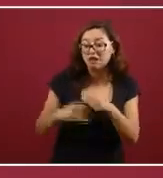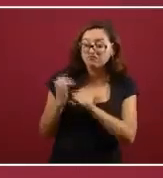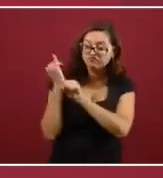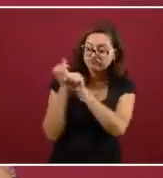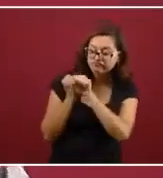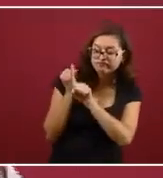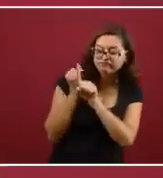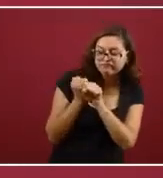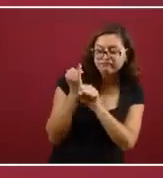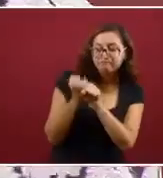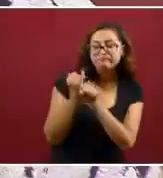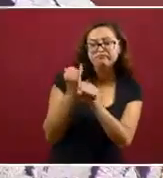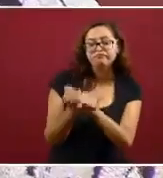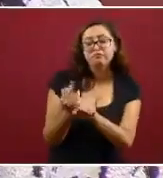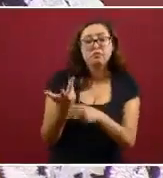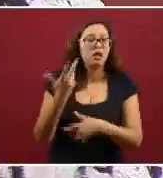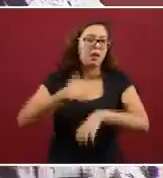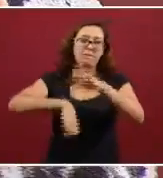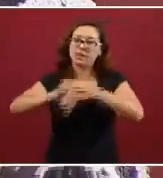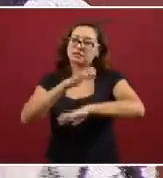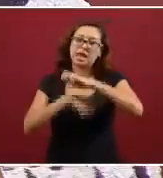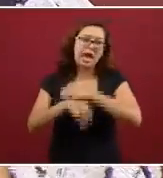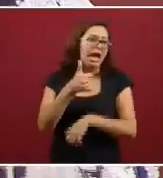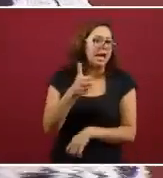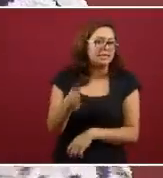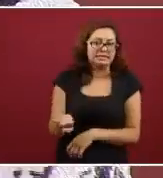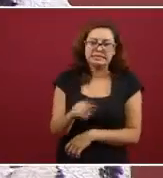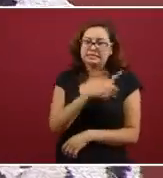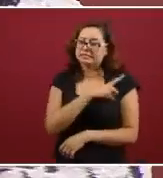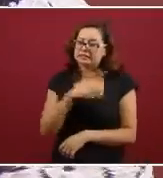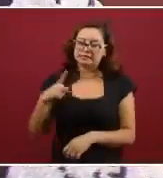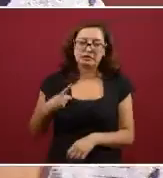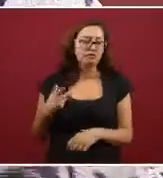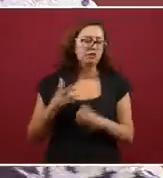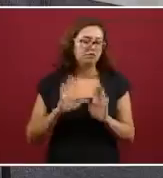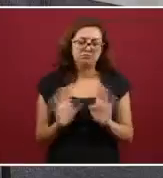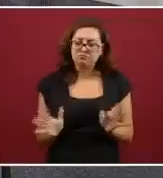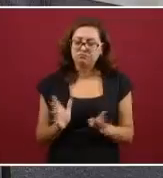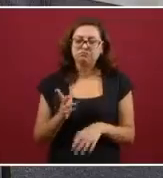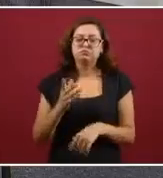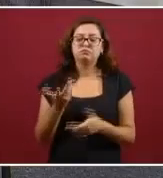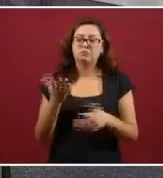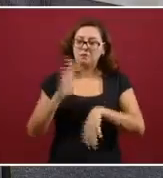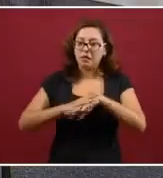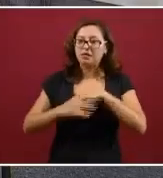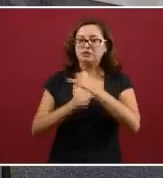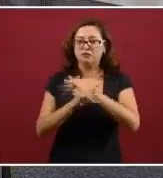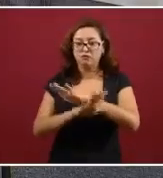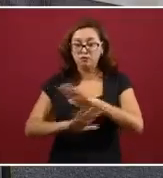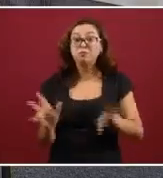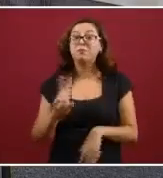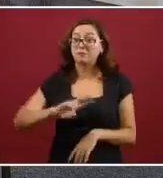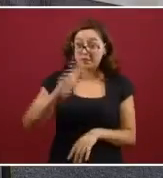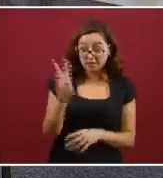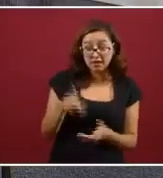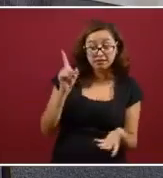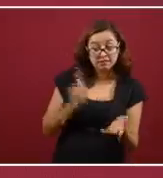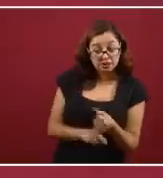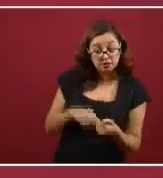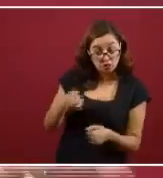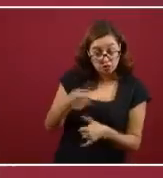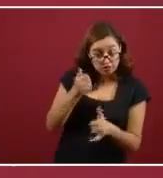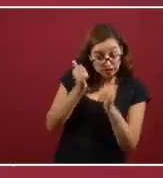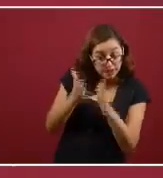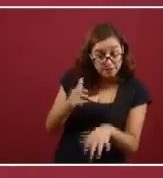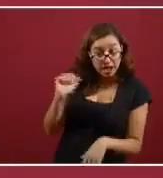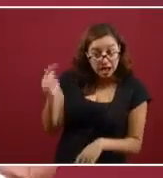que están sujetas a esta investigación tendrán que dar más información, tendrán que ver si efectivamente lo que los Estados Unidos